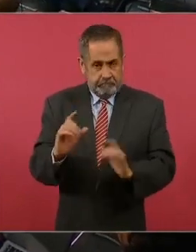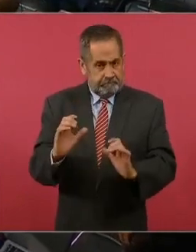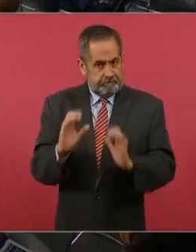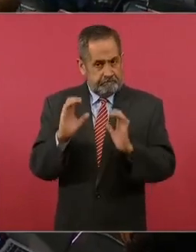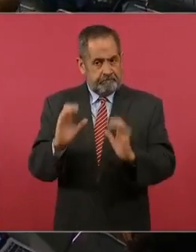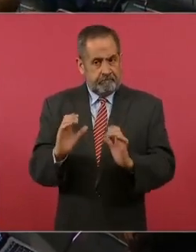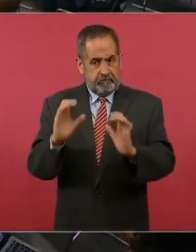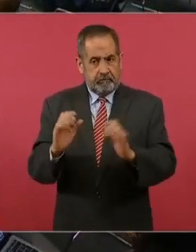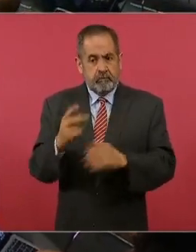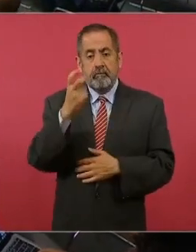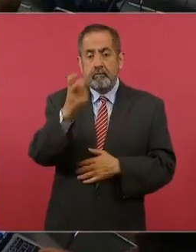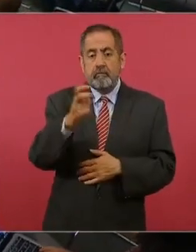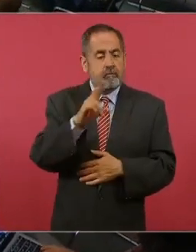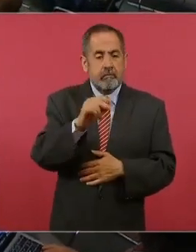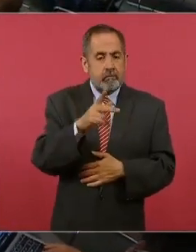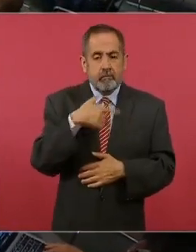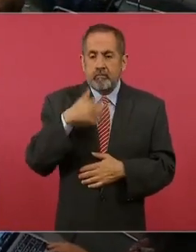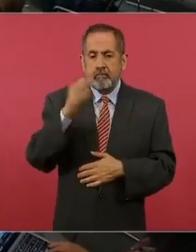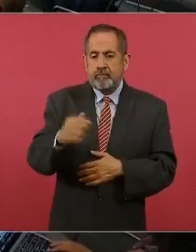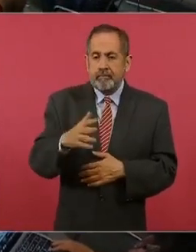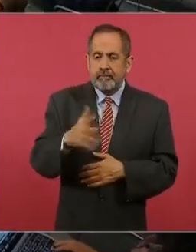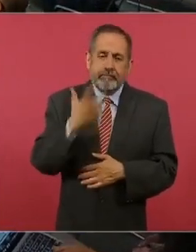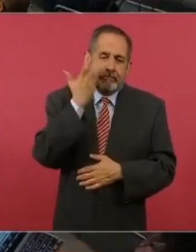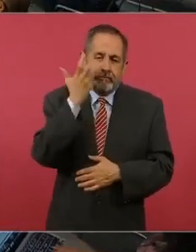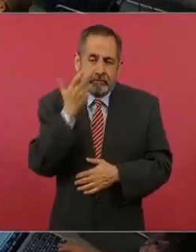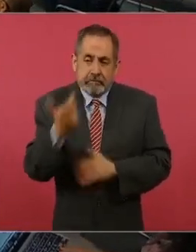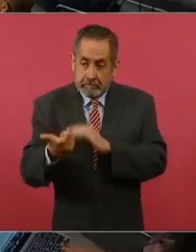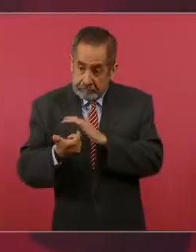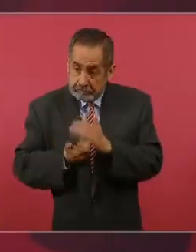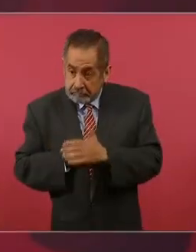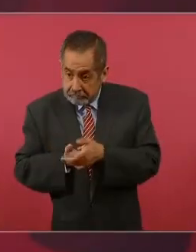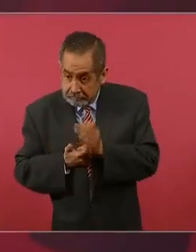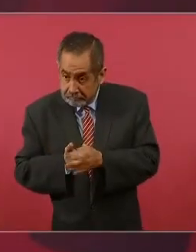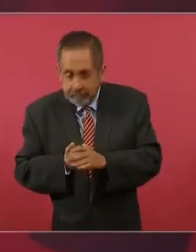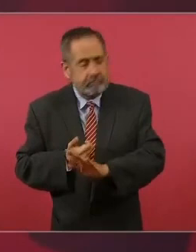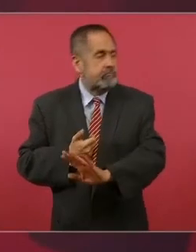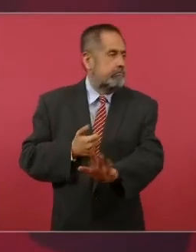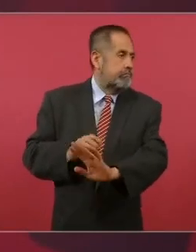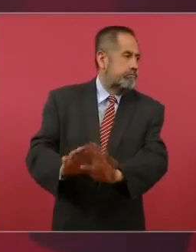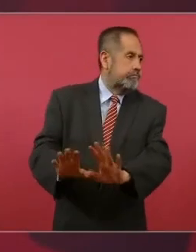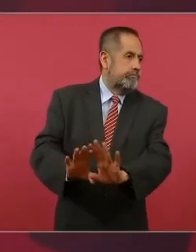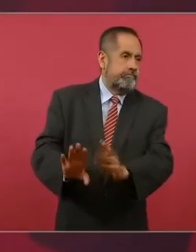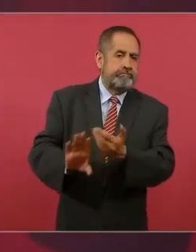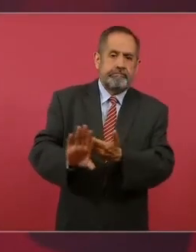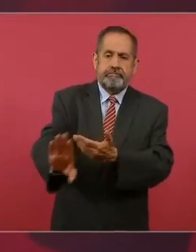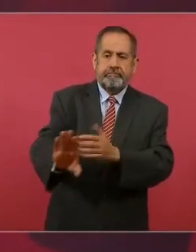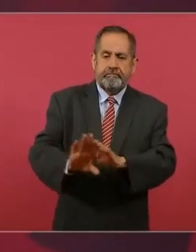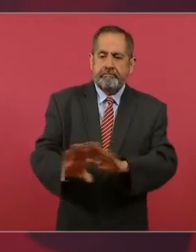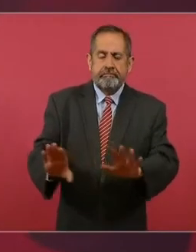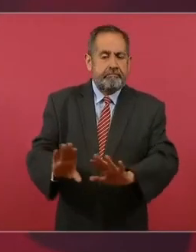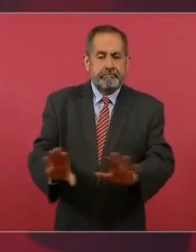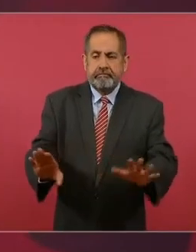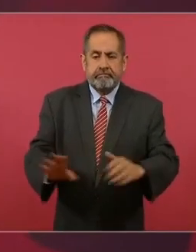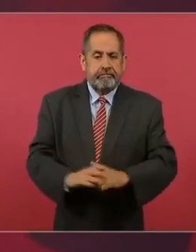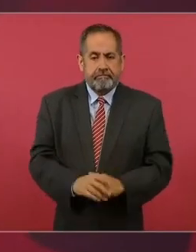Por eso no aceptamos chantajes de quienes